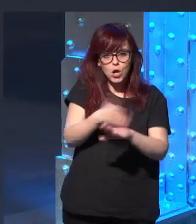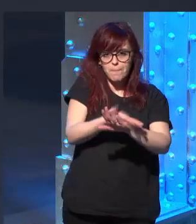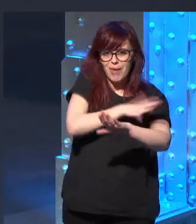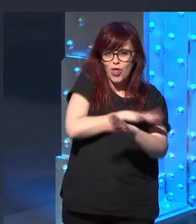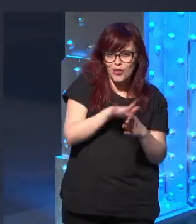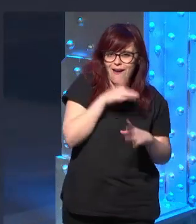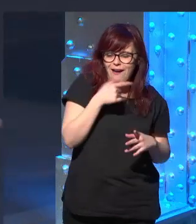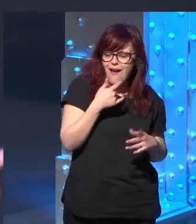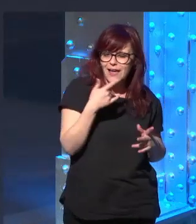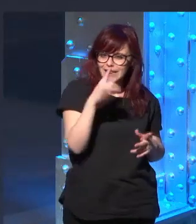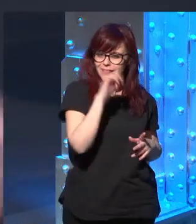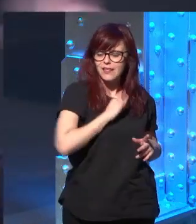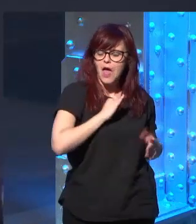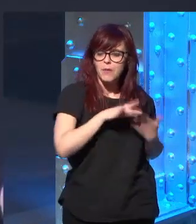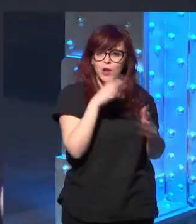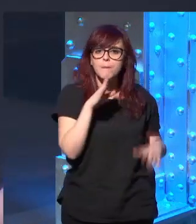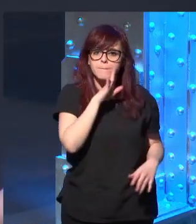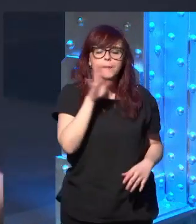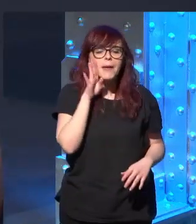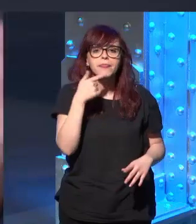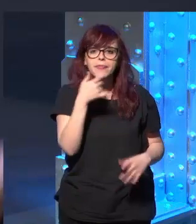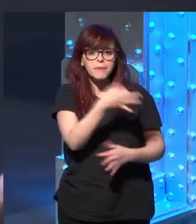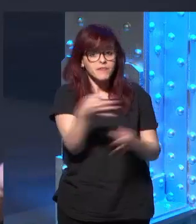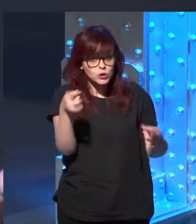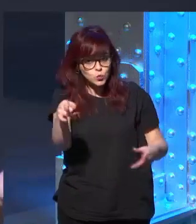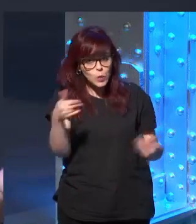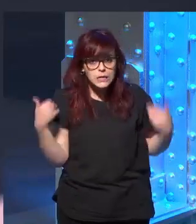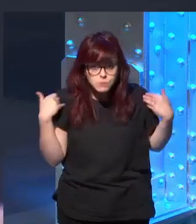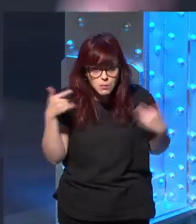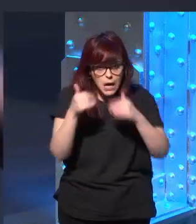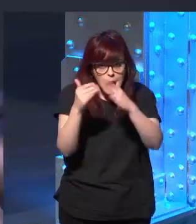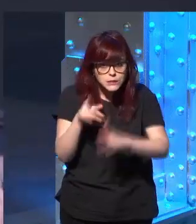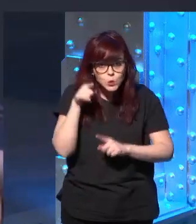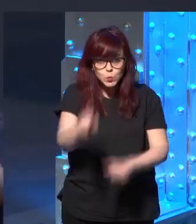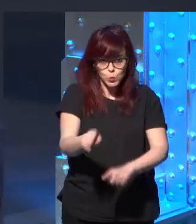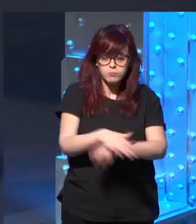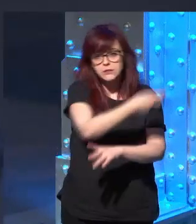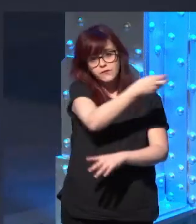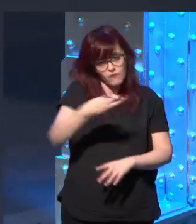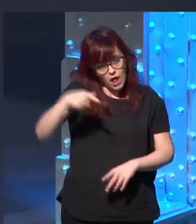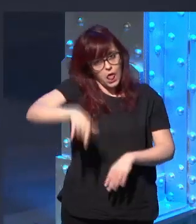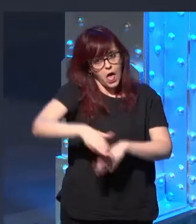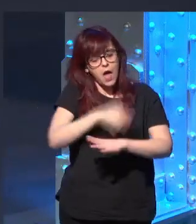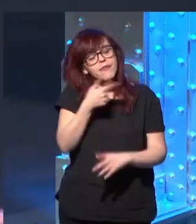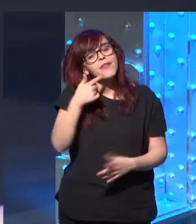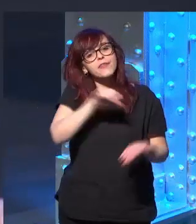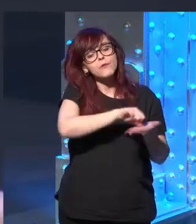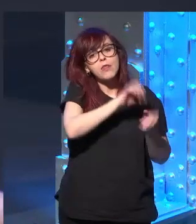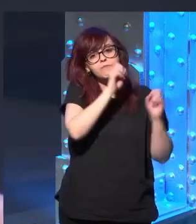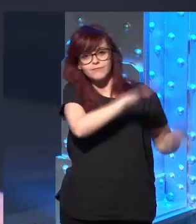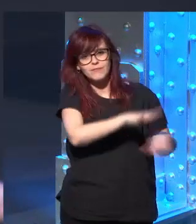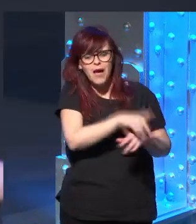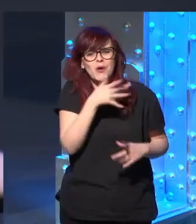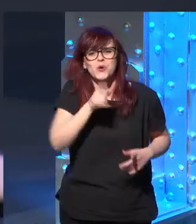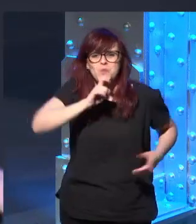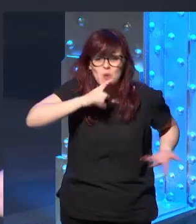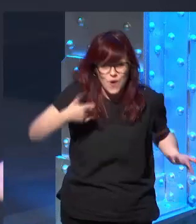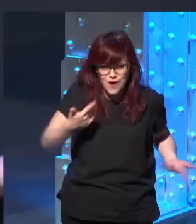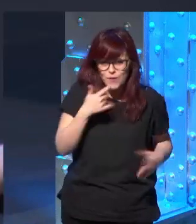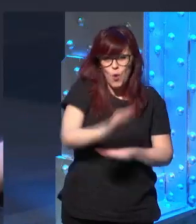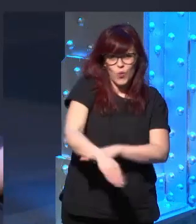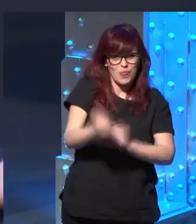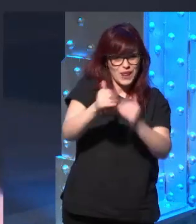Mallorca. Entonces, cuando le dice eso a su madre, le dice: perfecto, ¿te quieres hacer cargo de la casa? Pues ven tú a cuidarla. Y entonces ella dice: pero ¿cómo voy